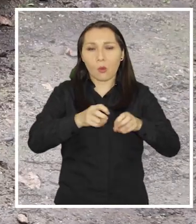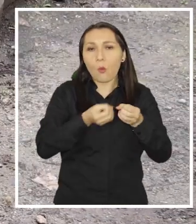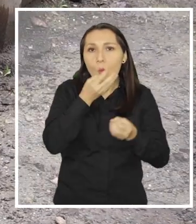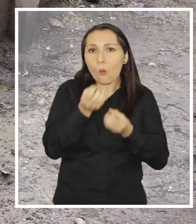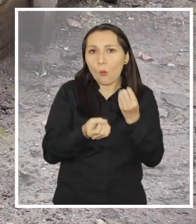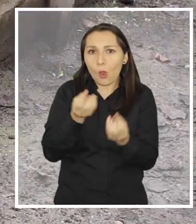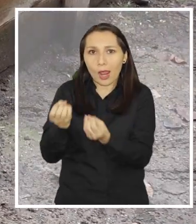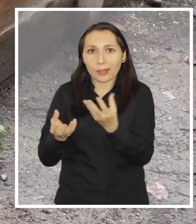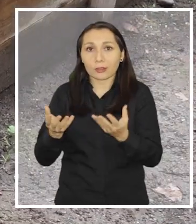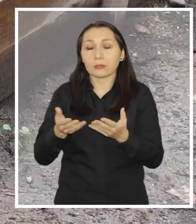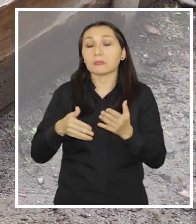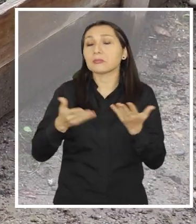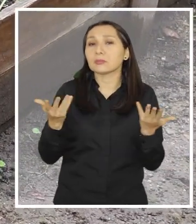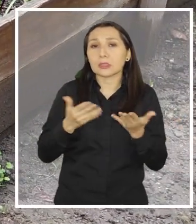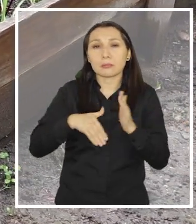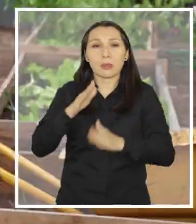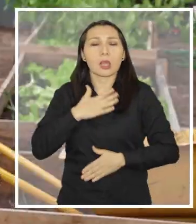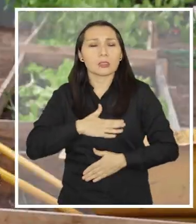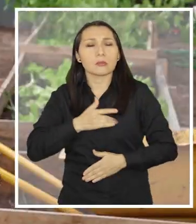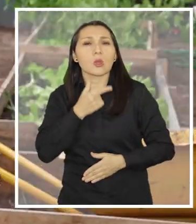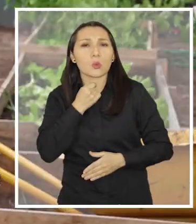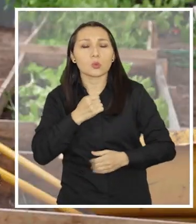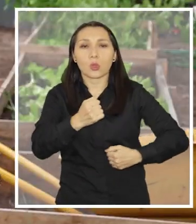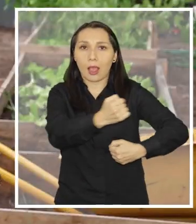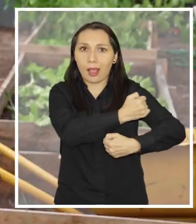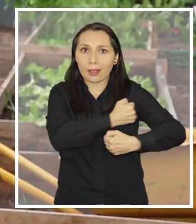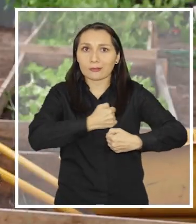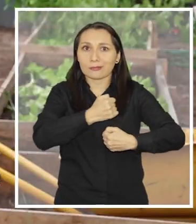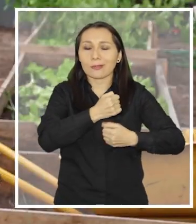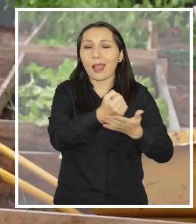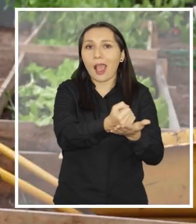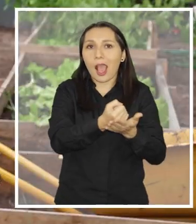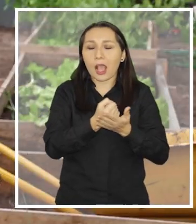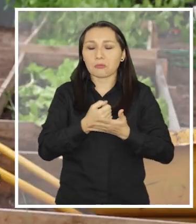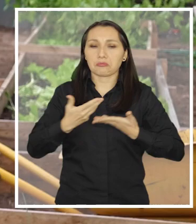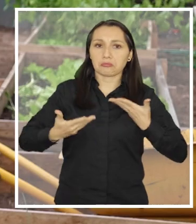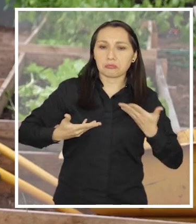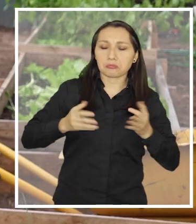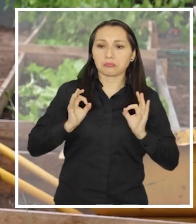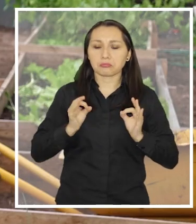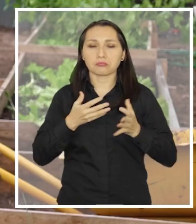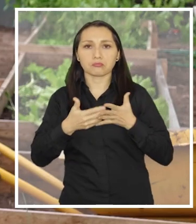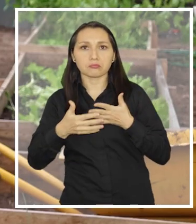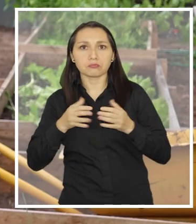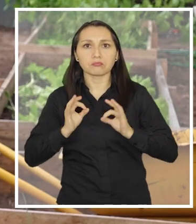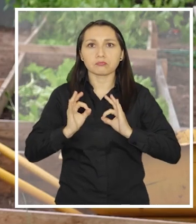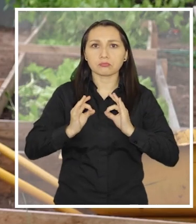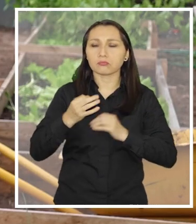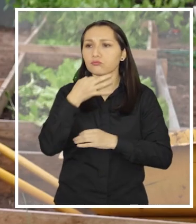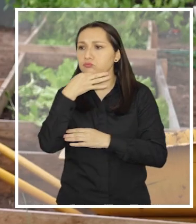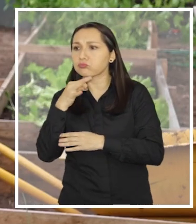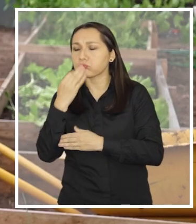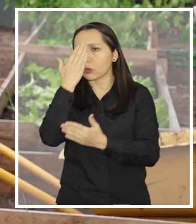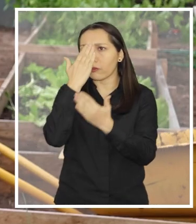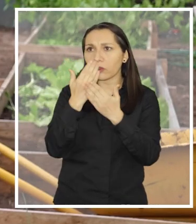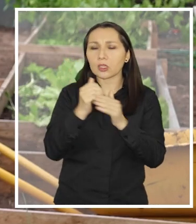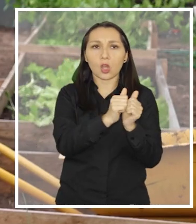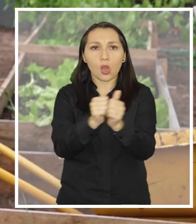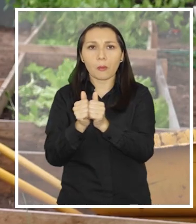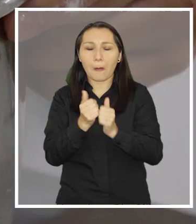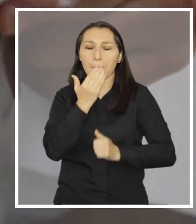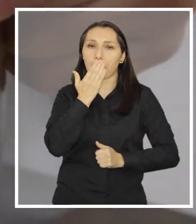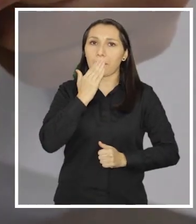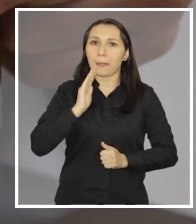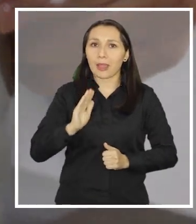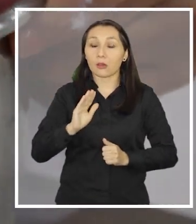huerto. Y más que nada, el que más me gustó fue gastronomía, porque me ayudó a desenvolverme y a poder hablar con mis